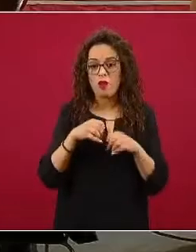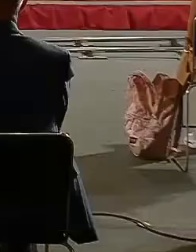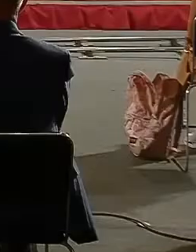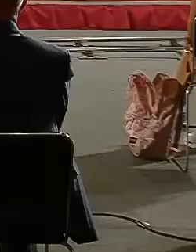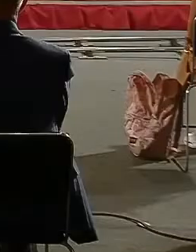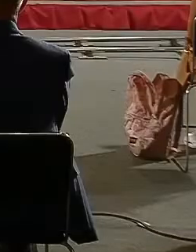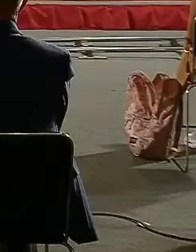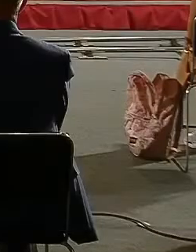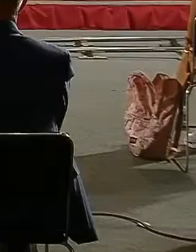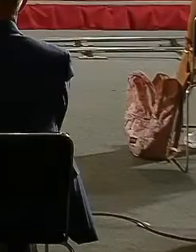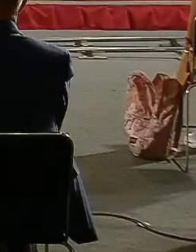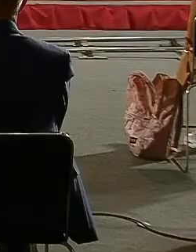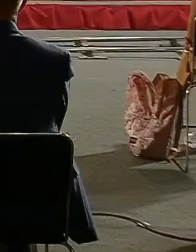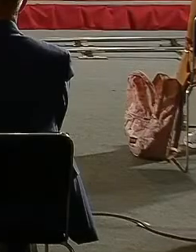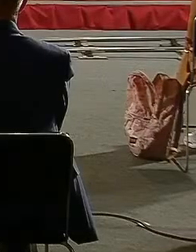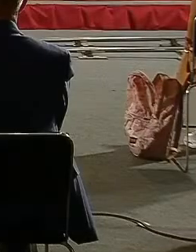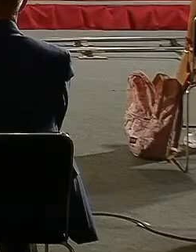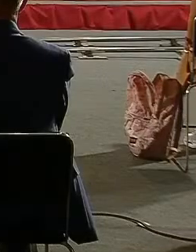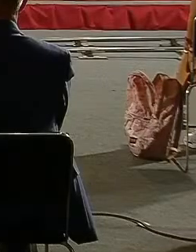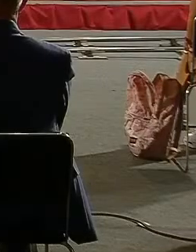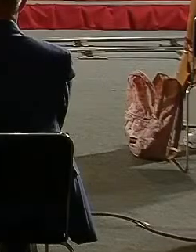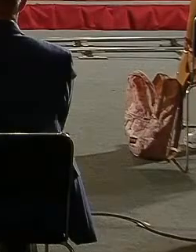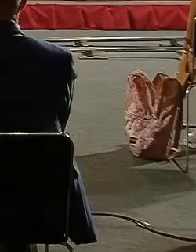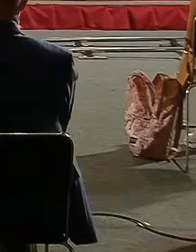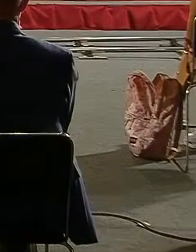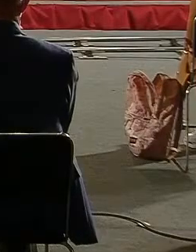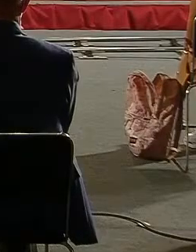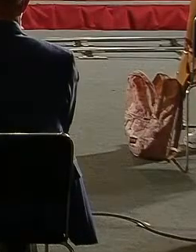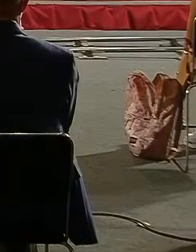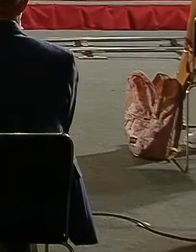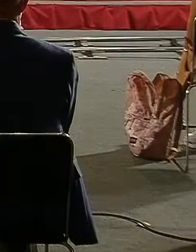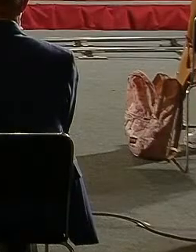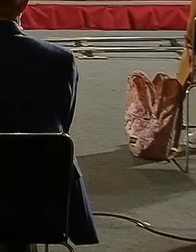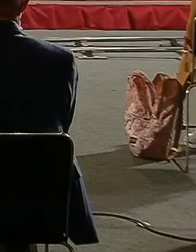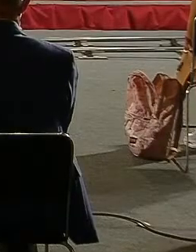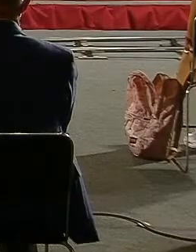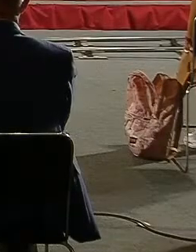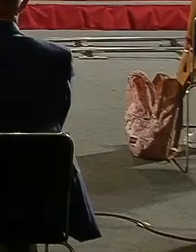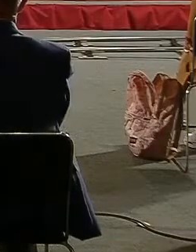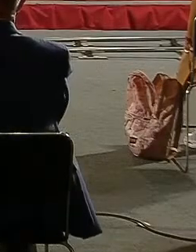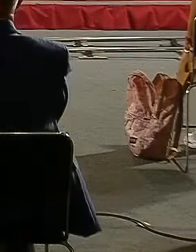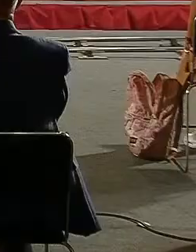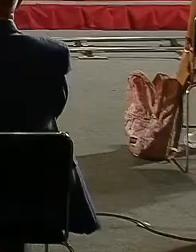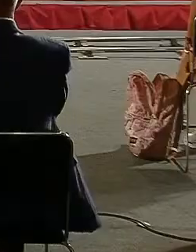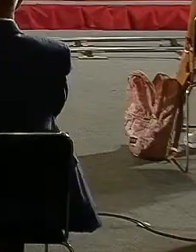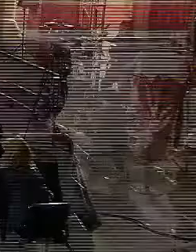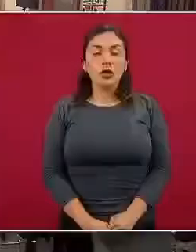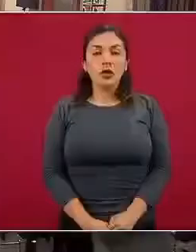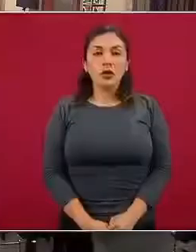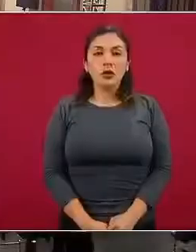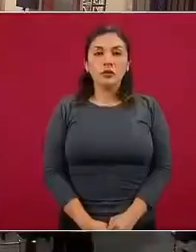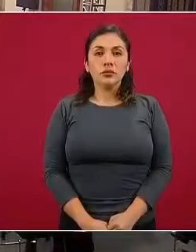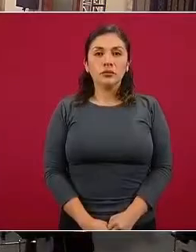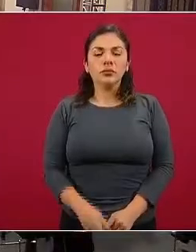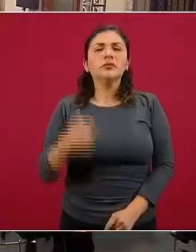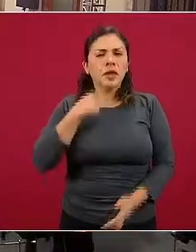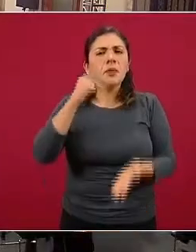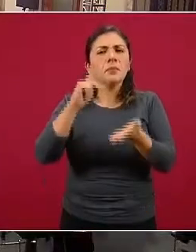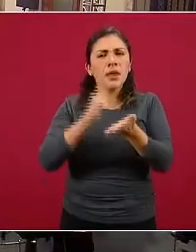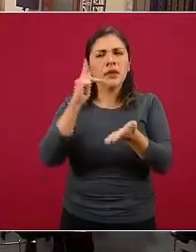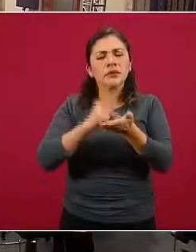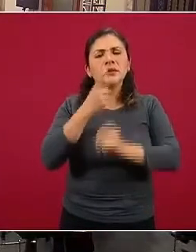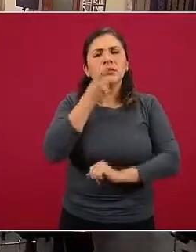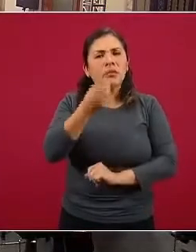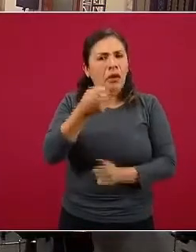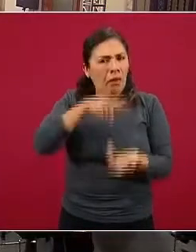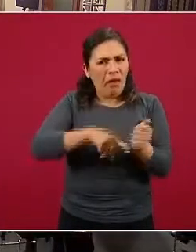solamente recibimos información de las unidades Centinela. Hemos comentado extensamente que no es el caso. Tenemos un sistema